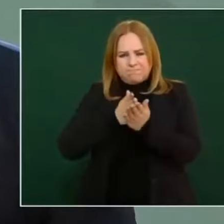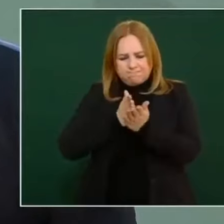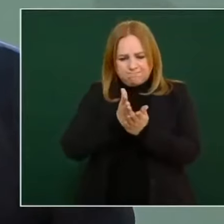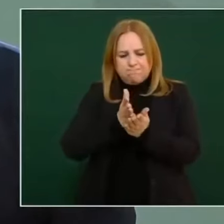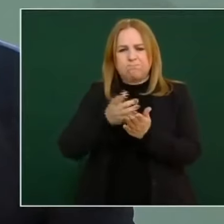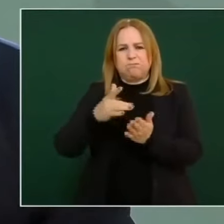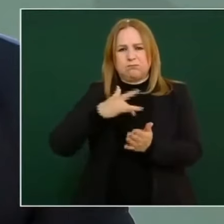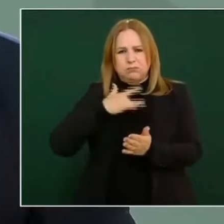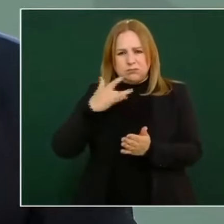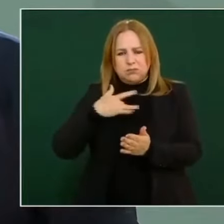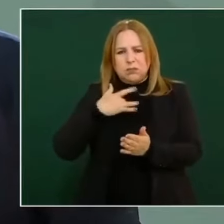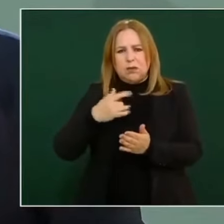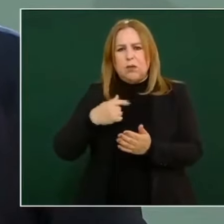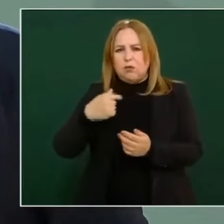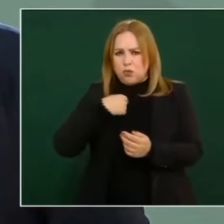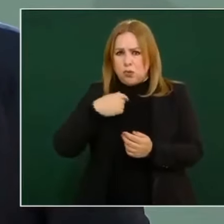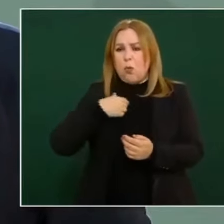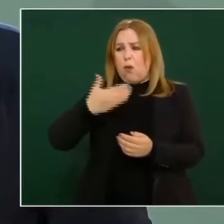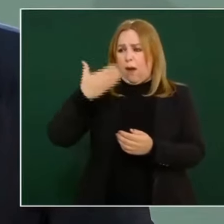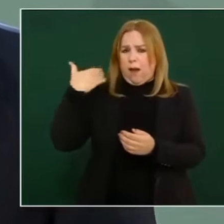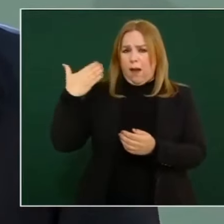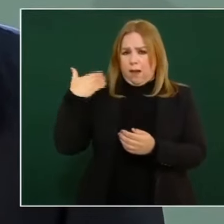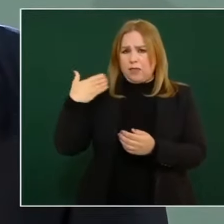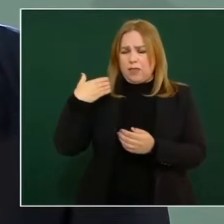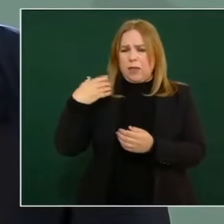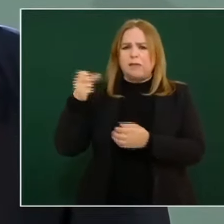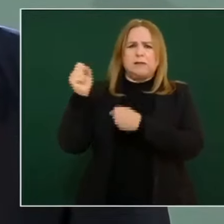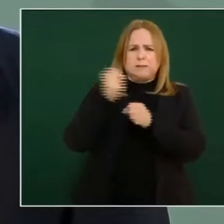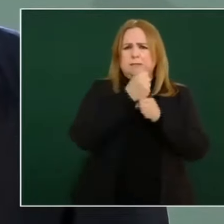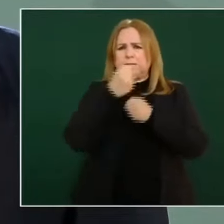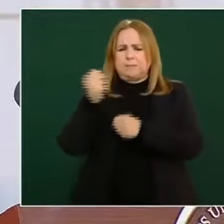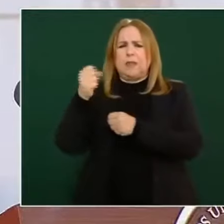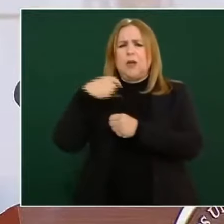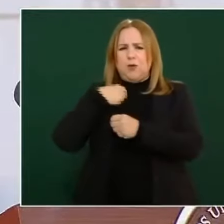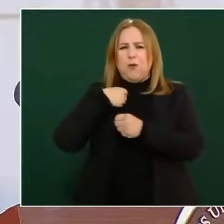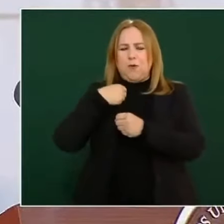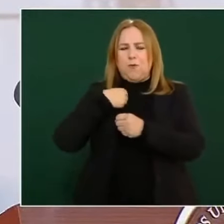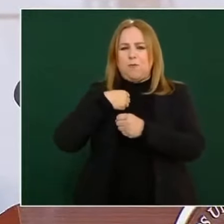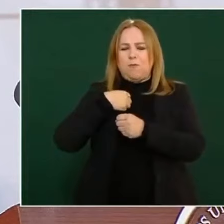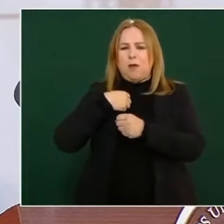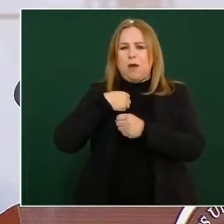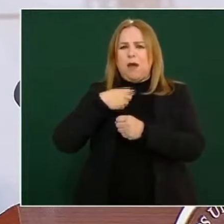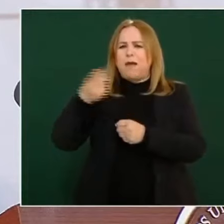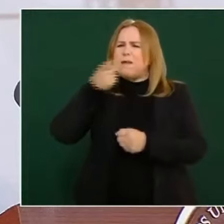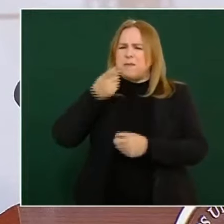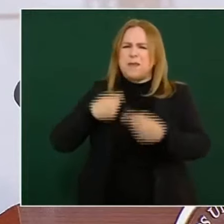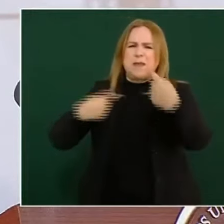Y yo decía en la campaña, lo repito, me pueden llamar peje, pero no soy lagarto.